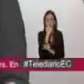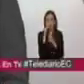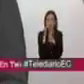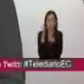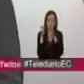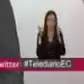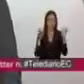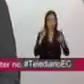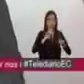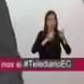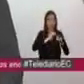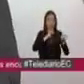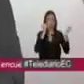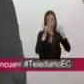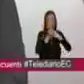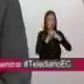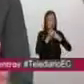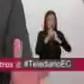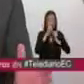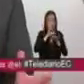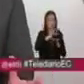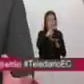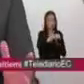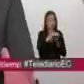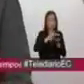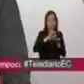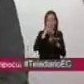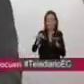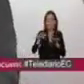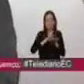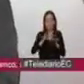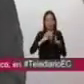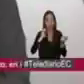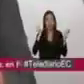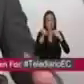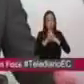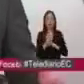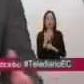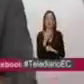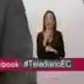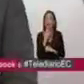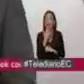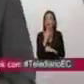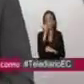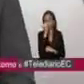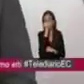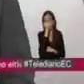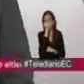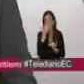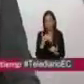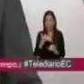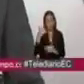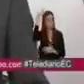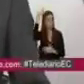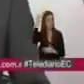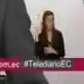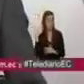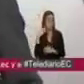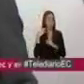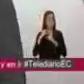estos días hay varios cantones en la provincia de pichincha que pasarán de rojo a amarillo y lógicamente ya de a poco irán